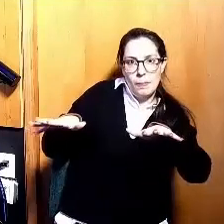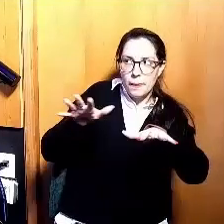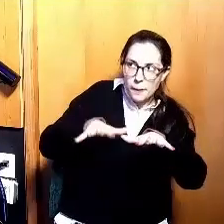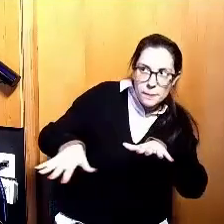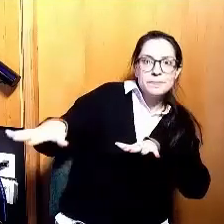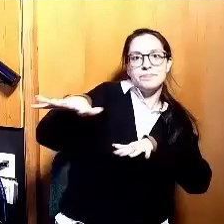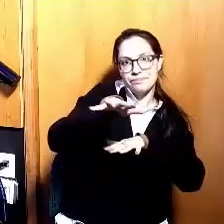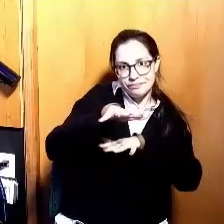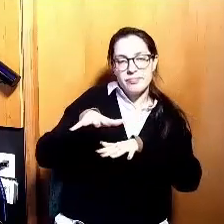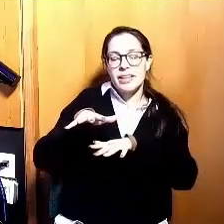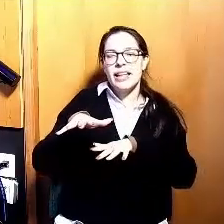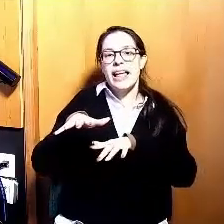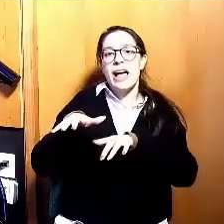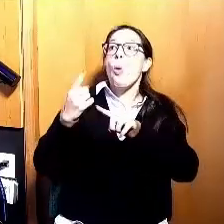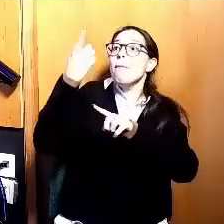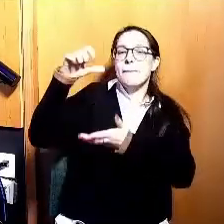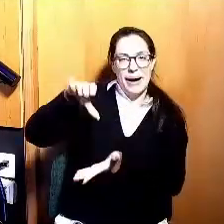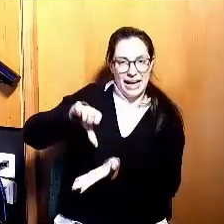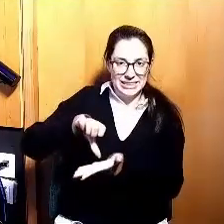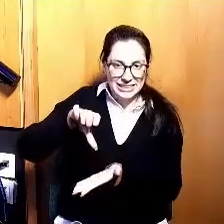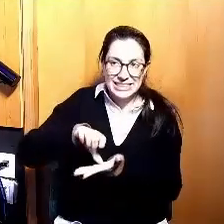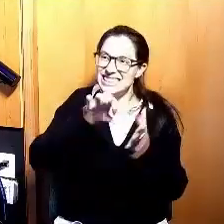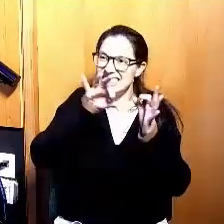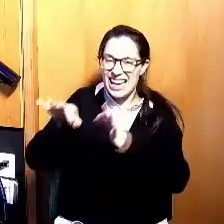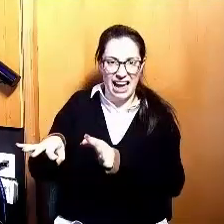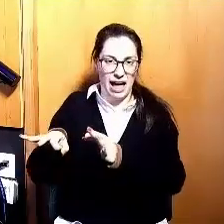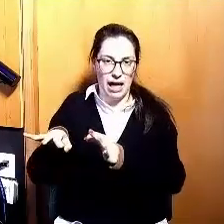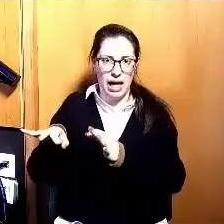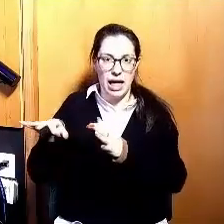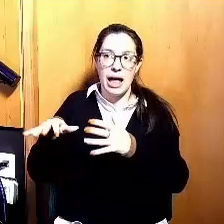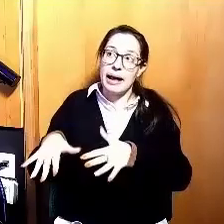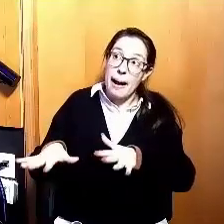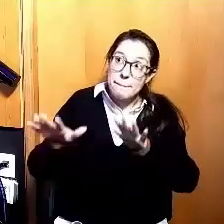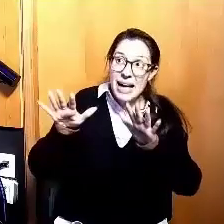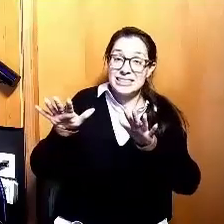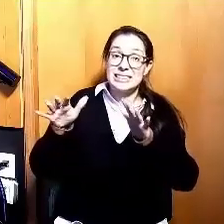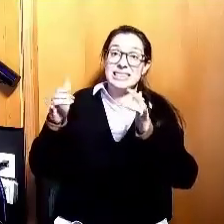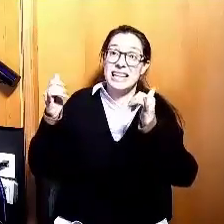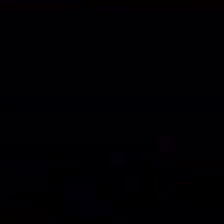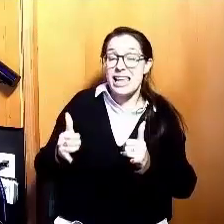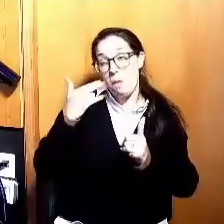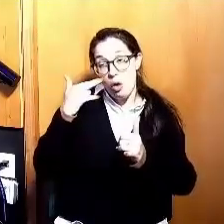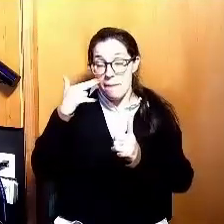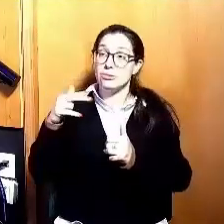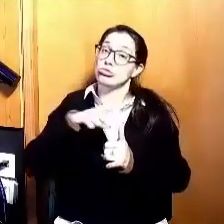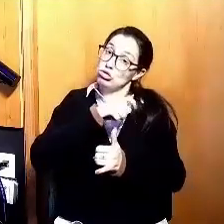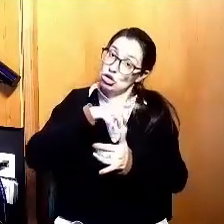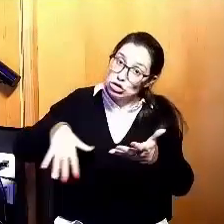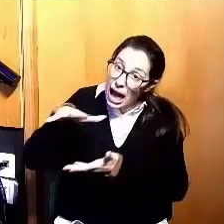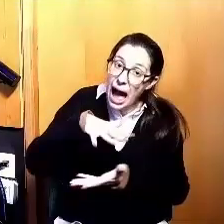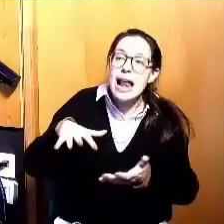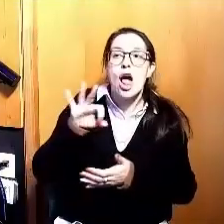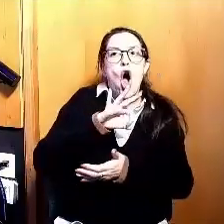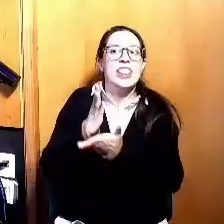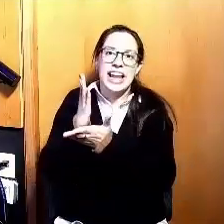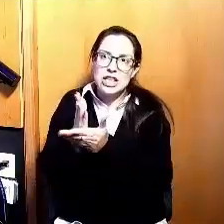incidencia de la red sobre un país donde sociedad civil podía haber limitado su espacio cívico, donde había derechos